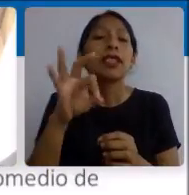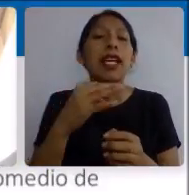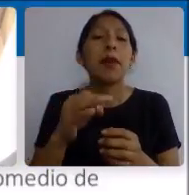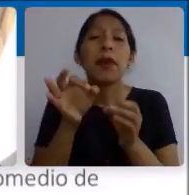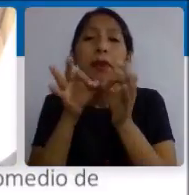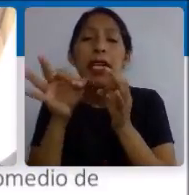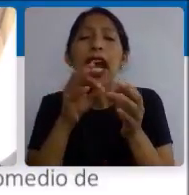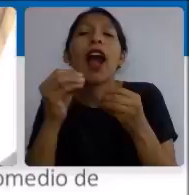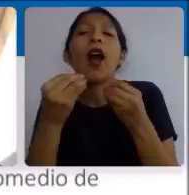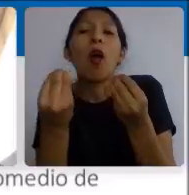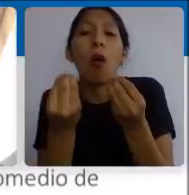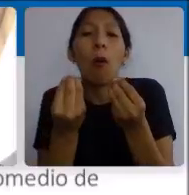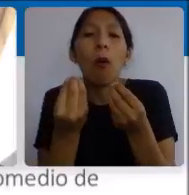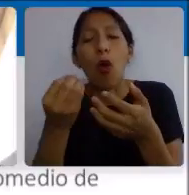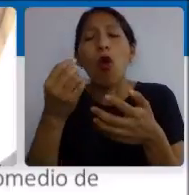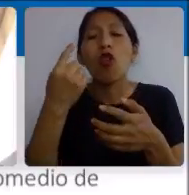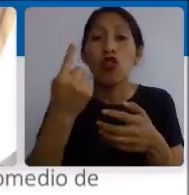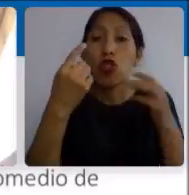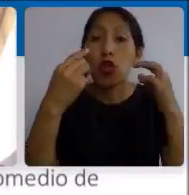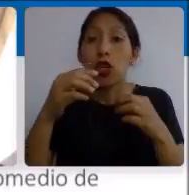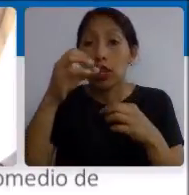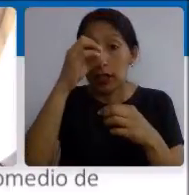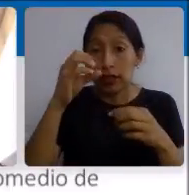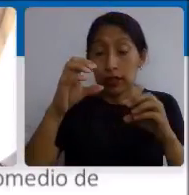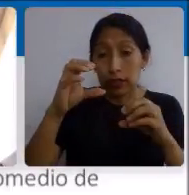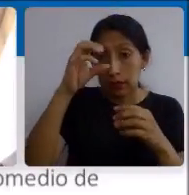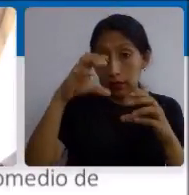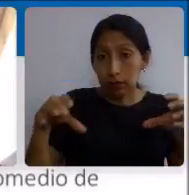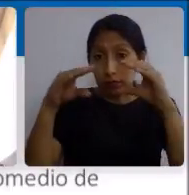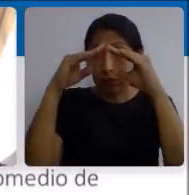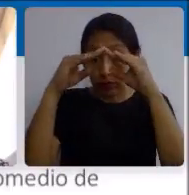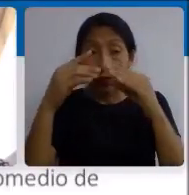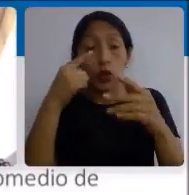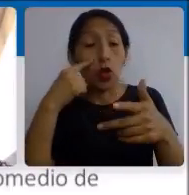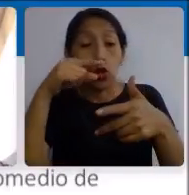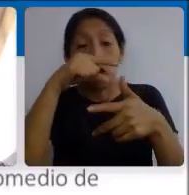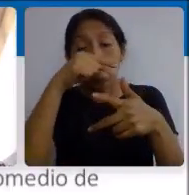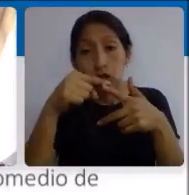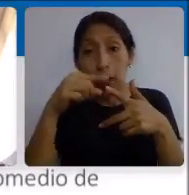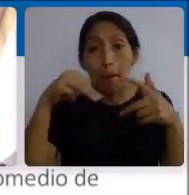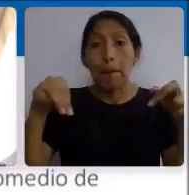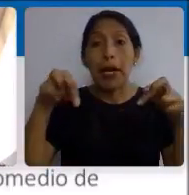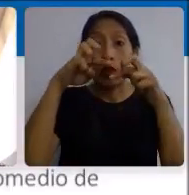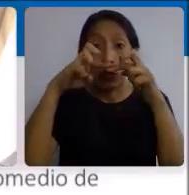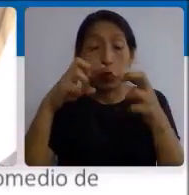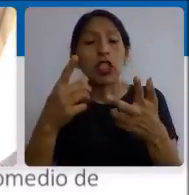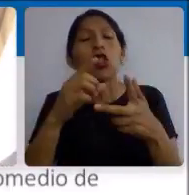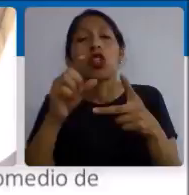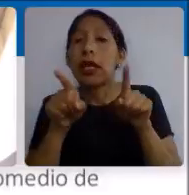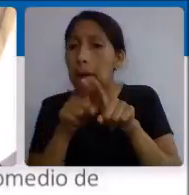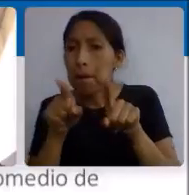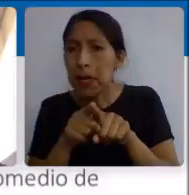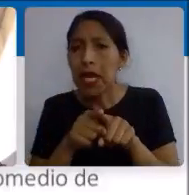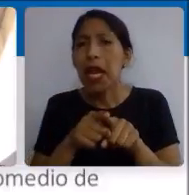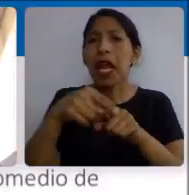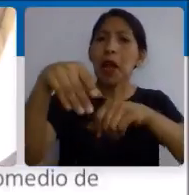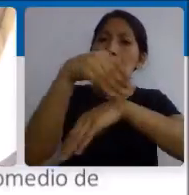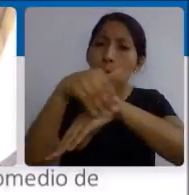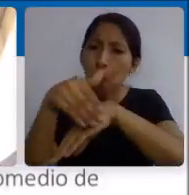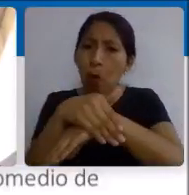Cómo combinarlo con un viaje de aventura, con un viaje de naturaleza, con un viaje urbano o gastronómico, ¿no?